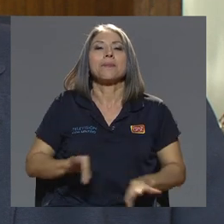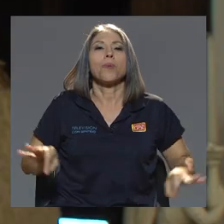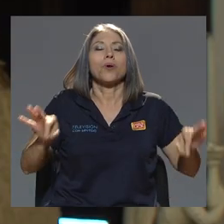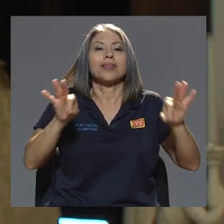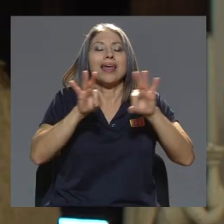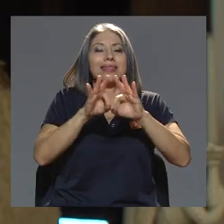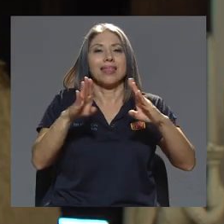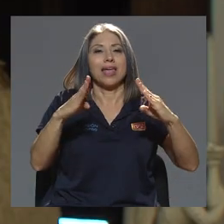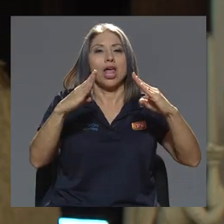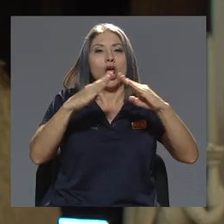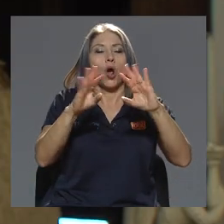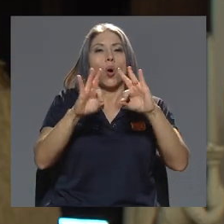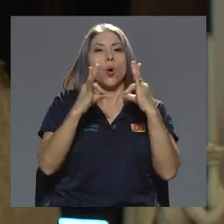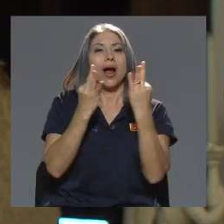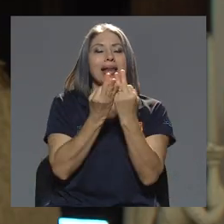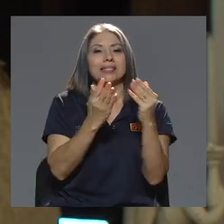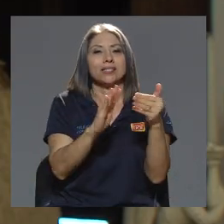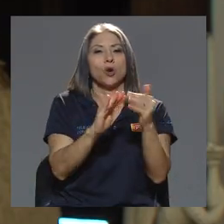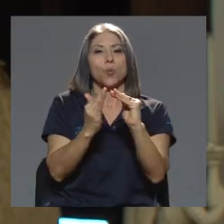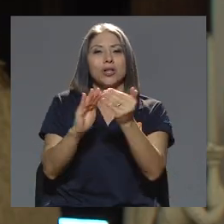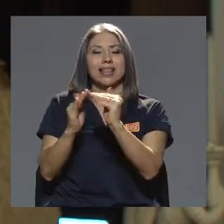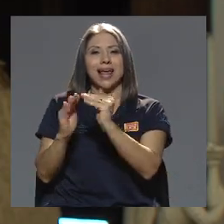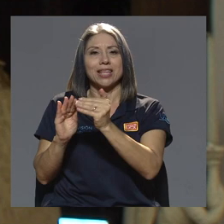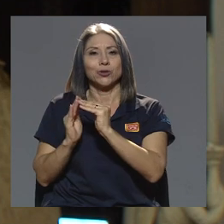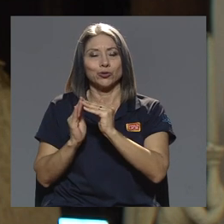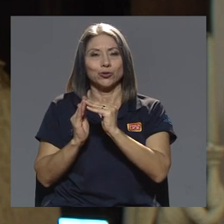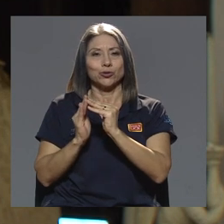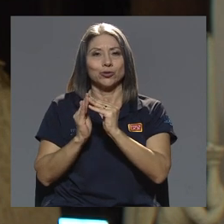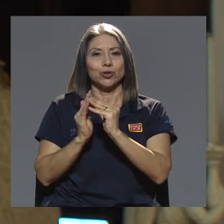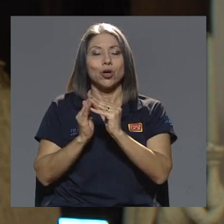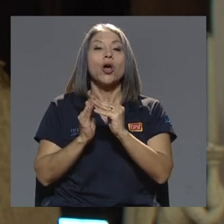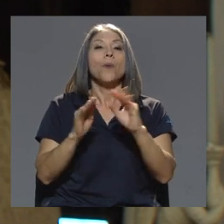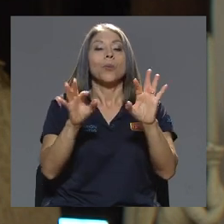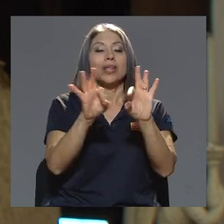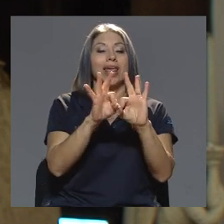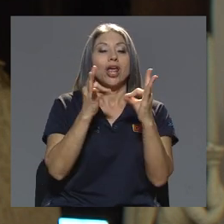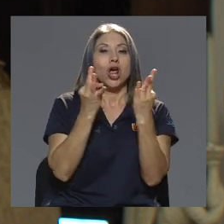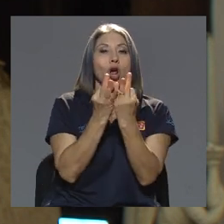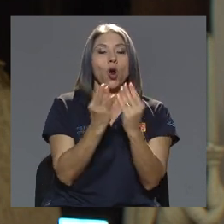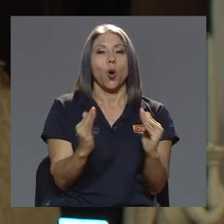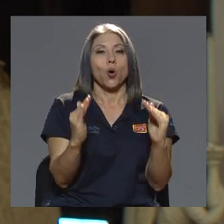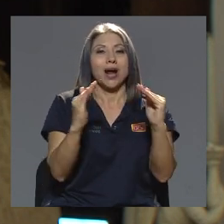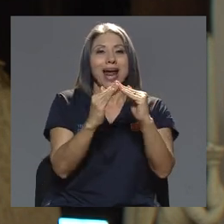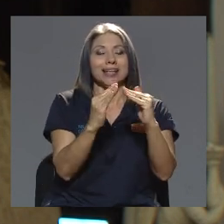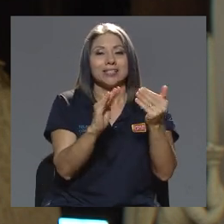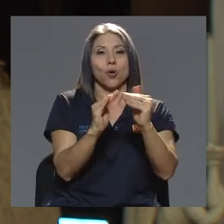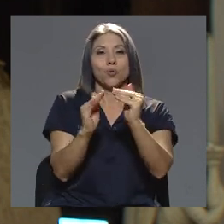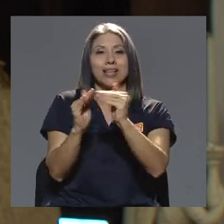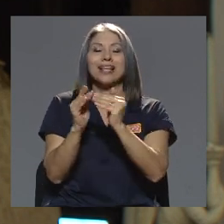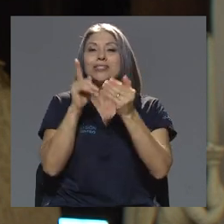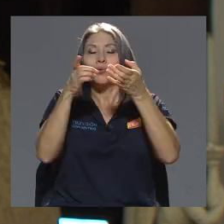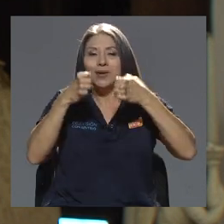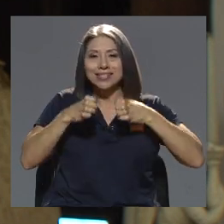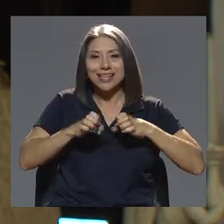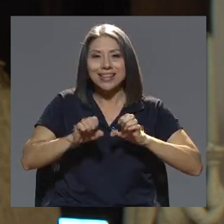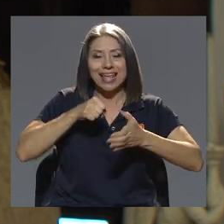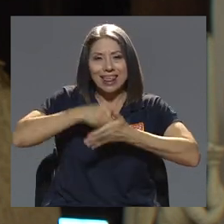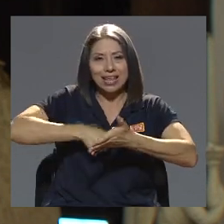Uh-huh. Porque Hogares Comunitarios lo contemplamos como una estrategia de lucha contra la